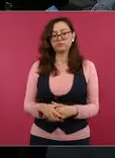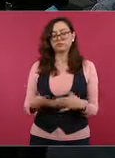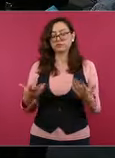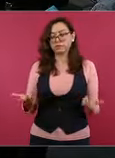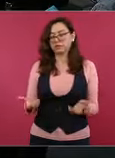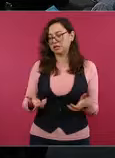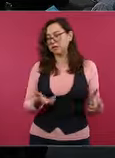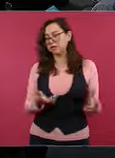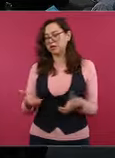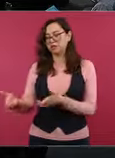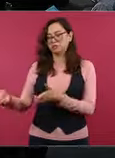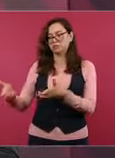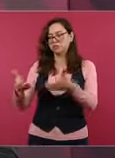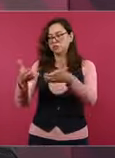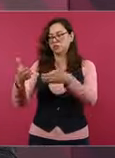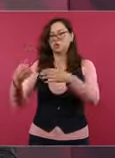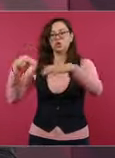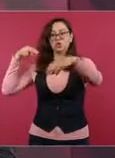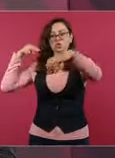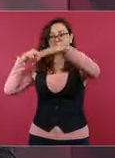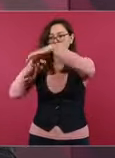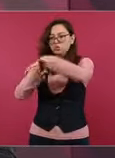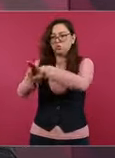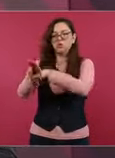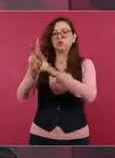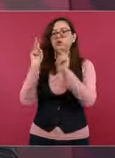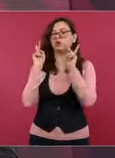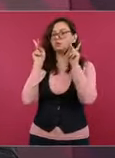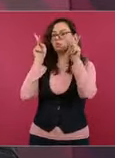túneles, puentes, viaductos,